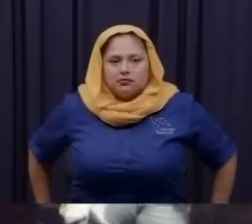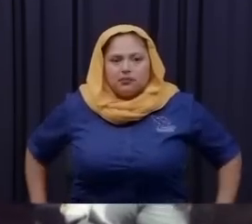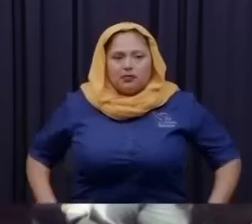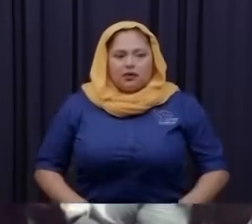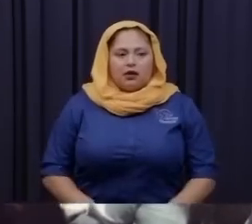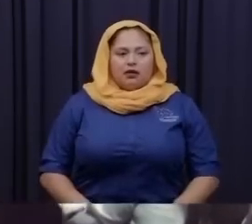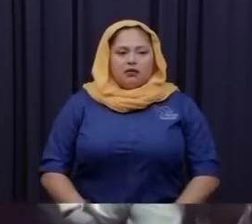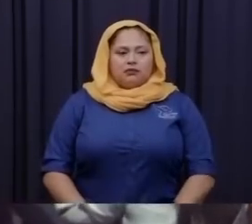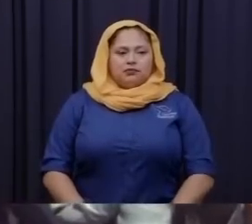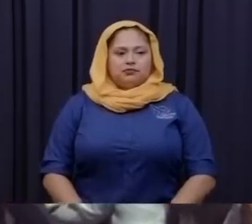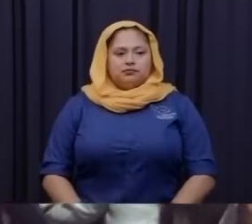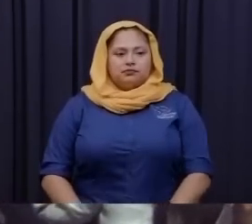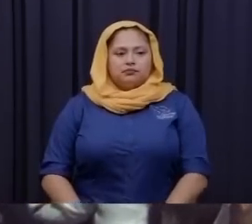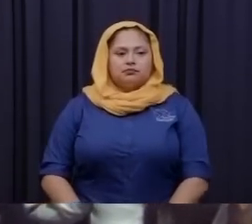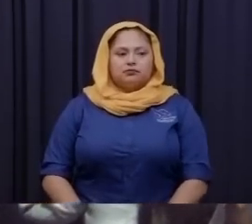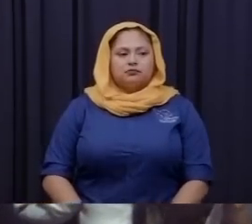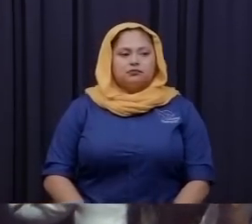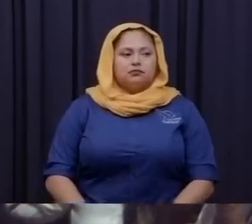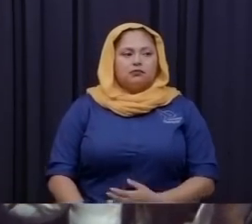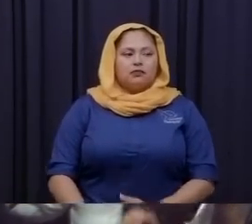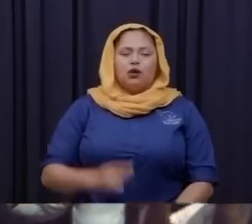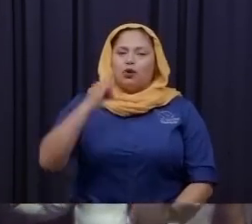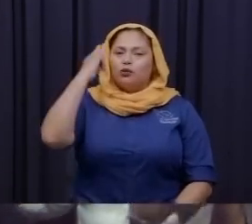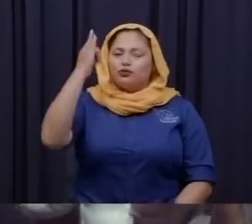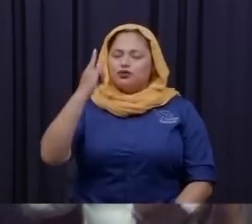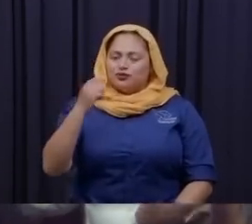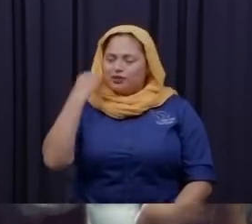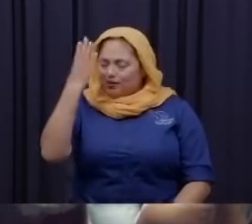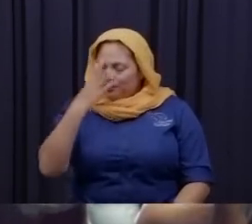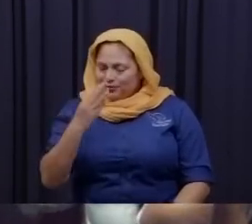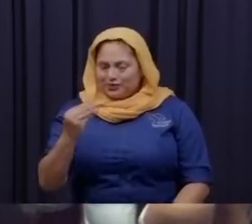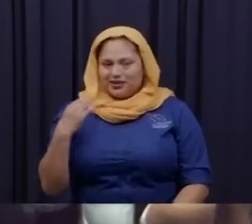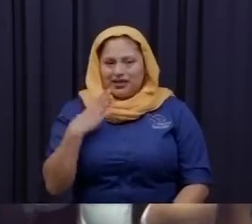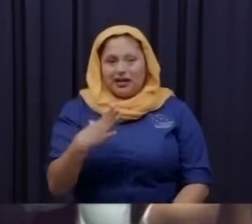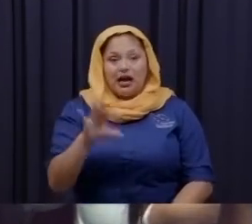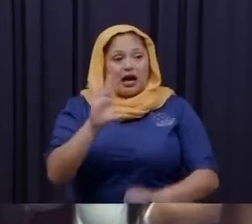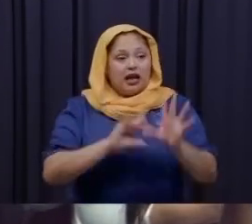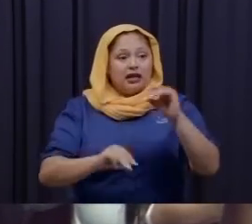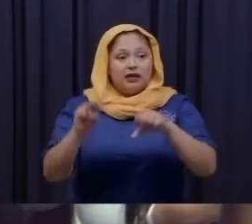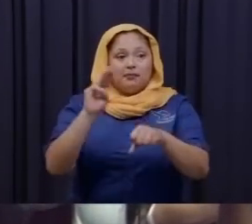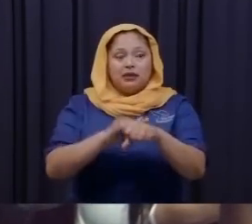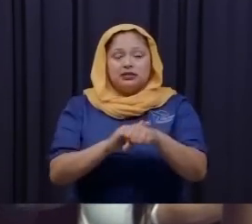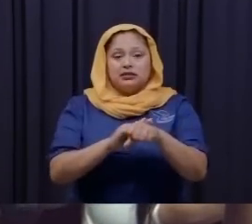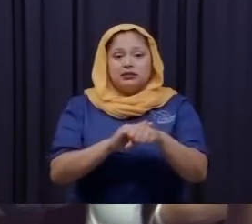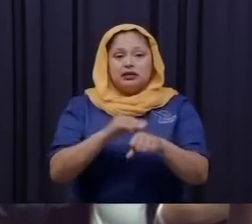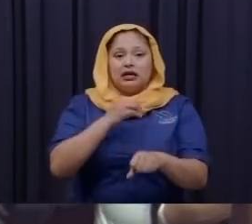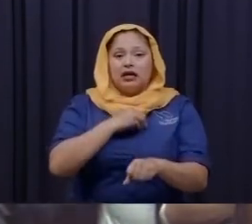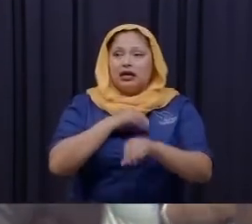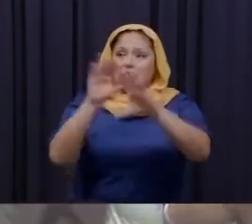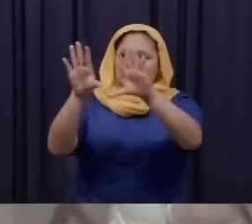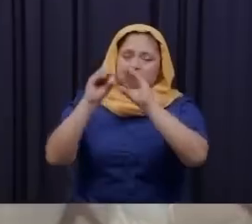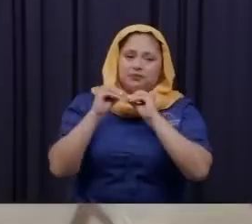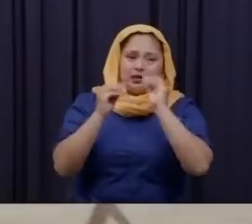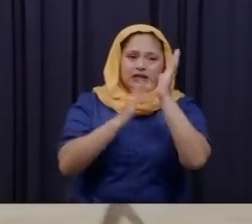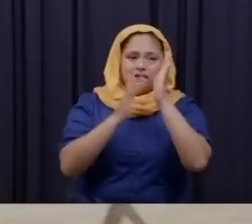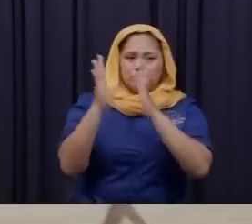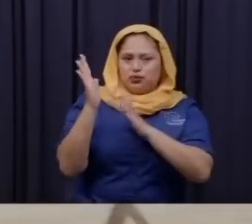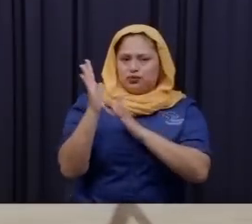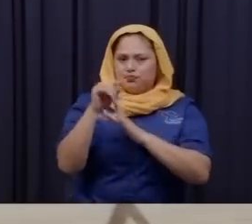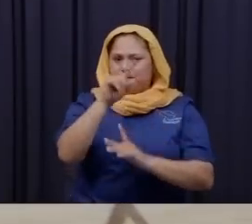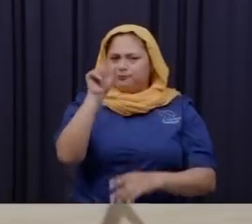Señor. La unción tan sabrosa que hay. ¿Habrá alguien más? Si no, vamos a orar por mi hermana.